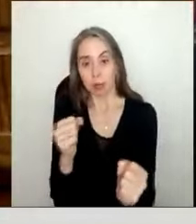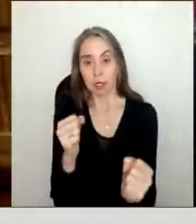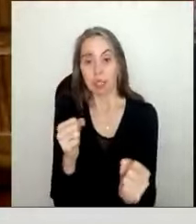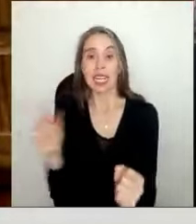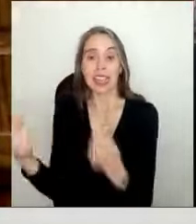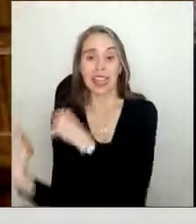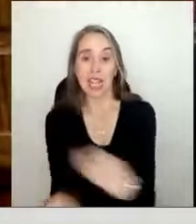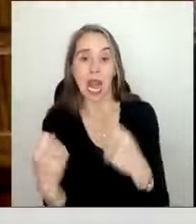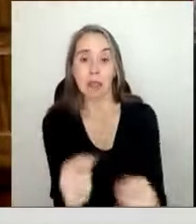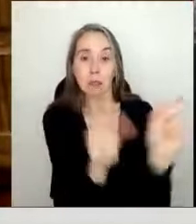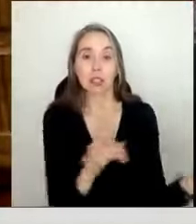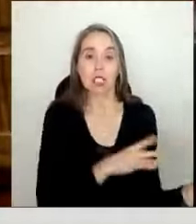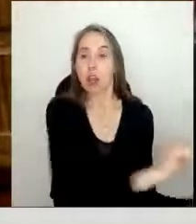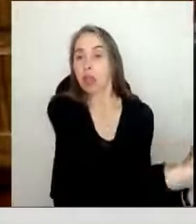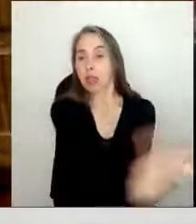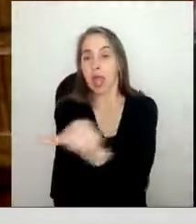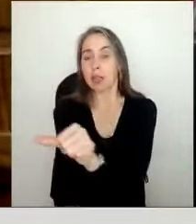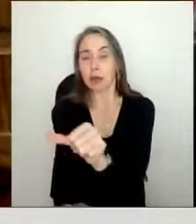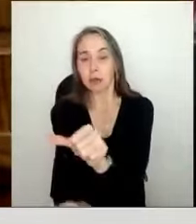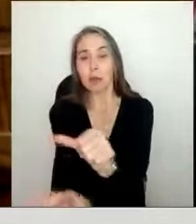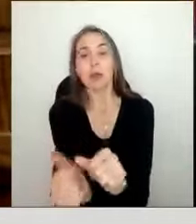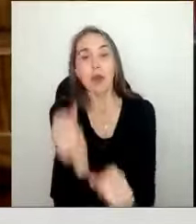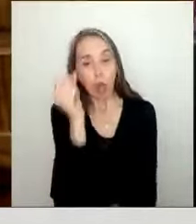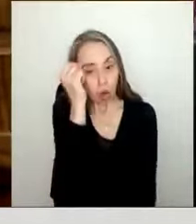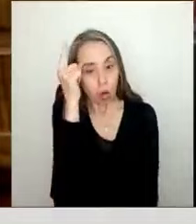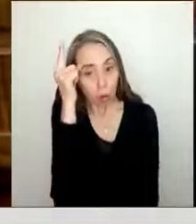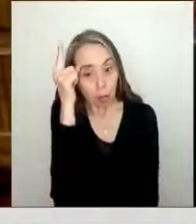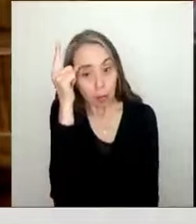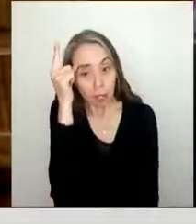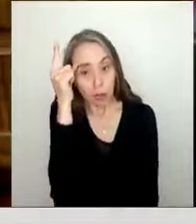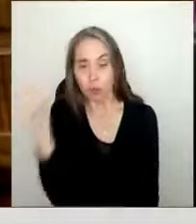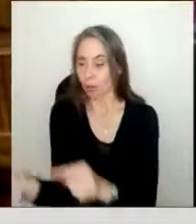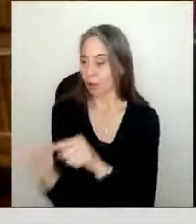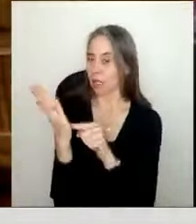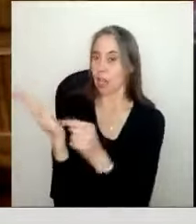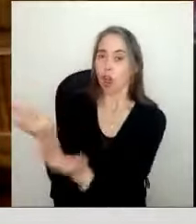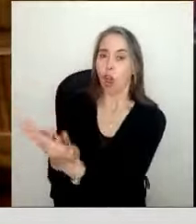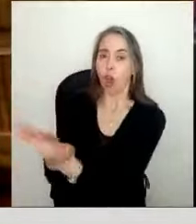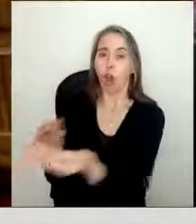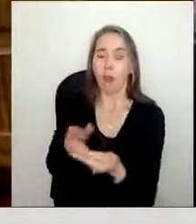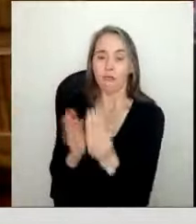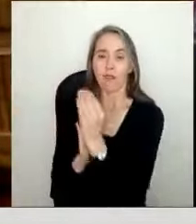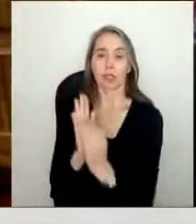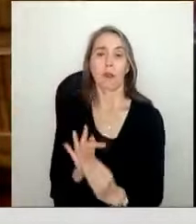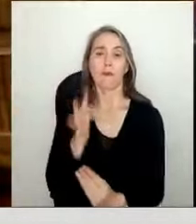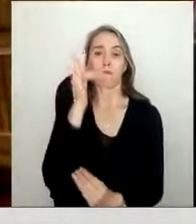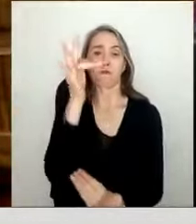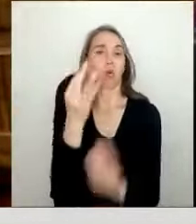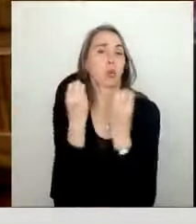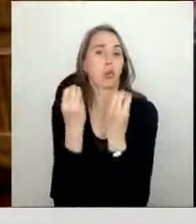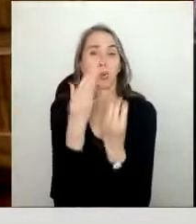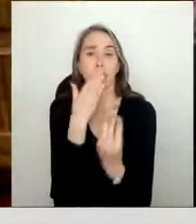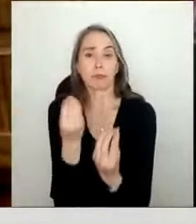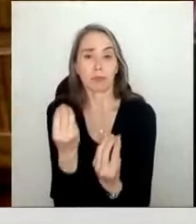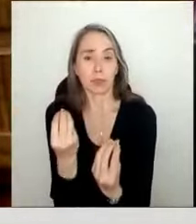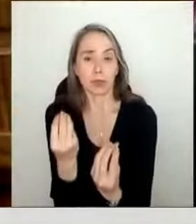los chilenos quienes comprendieron que lo que se nos ofreció como un futuro esperanzador no